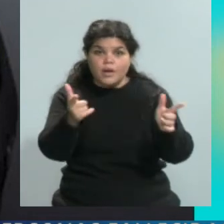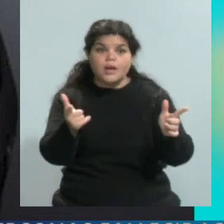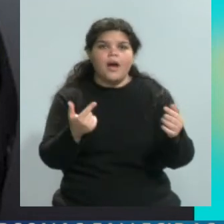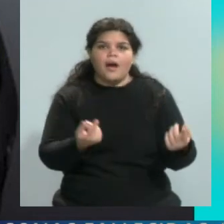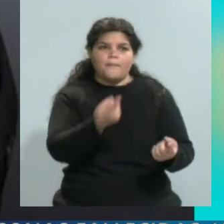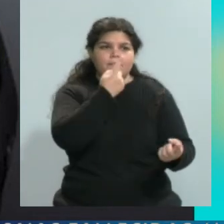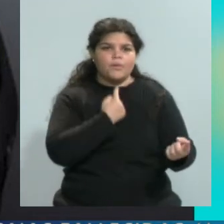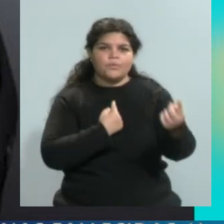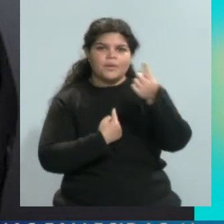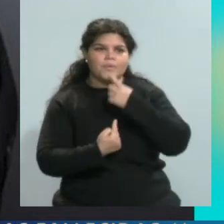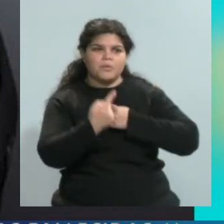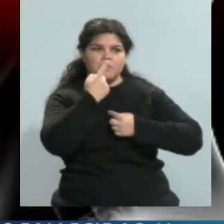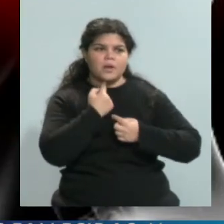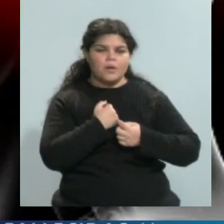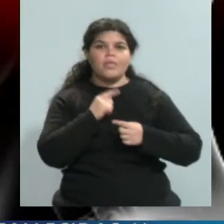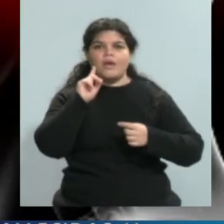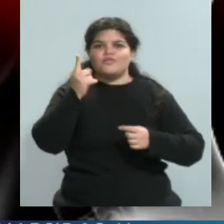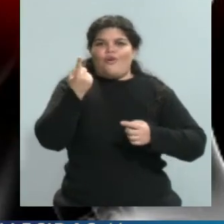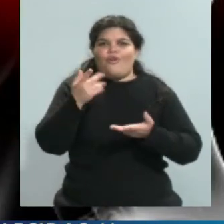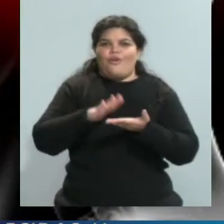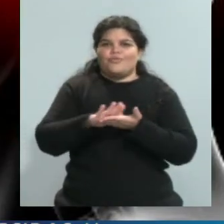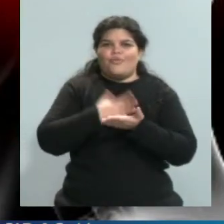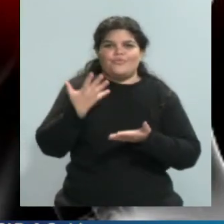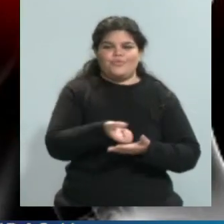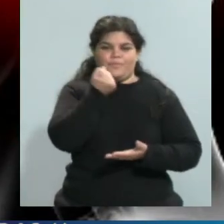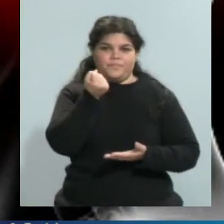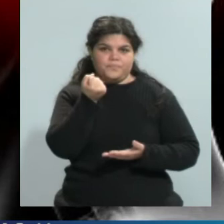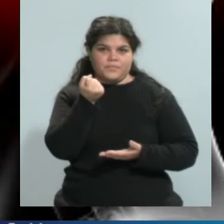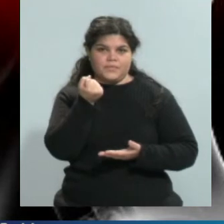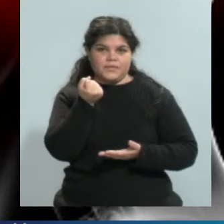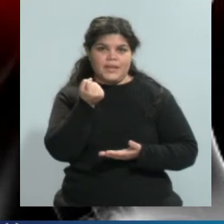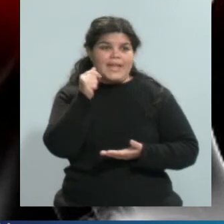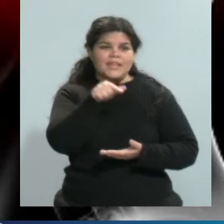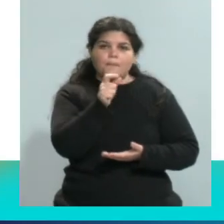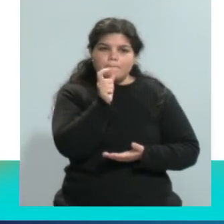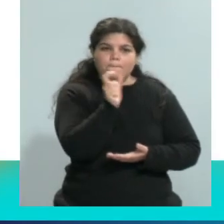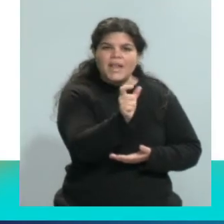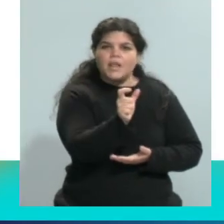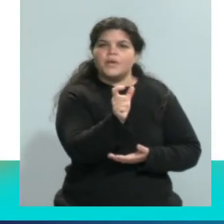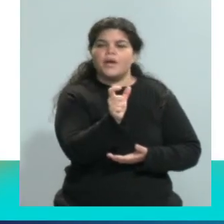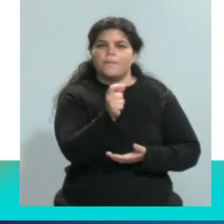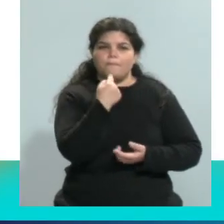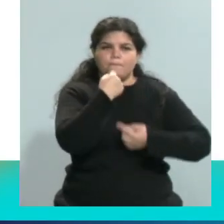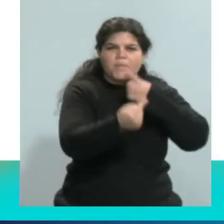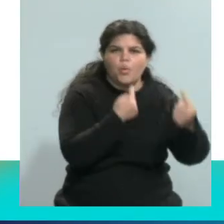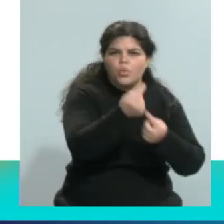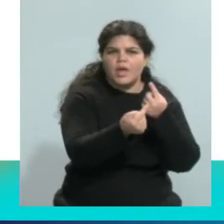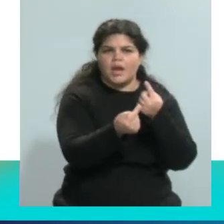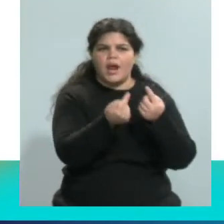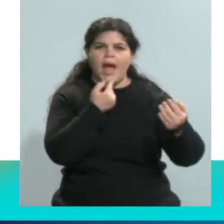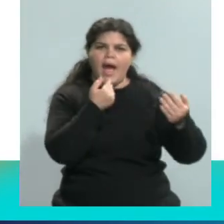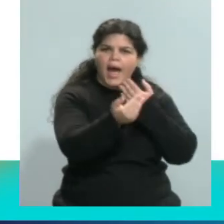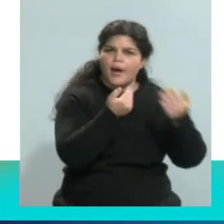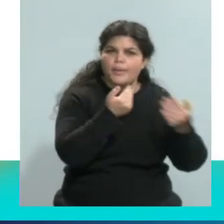Y la de que el exponencial es justamente como dijimos al comienzo, las preguntas, es conversar, que a veces